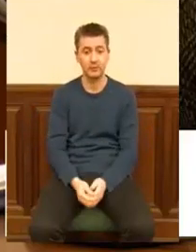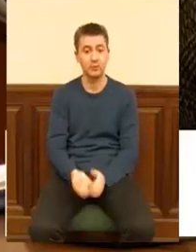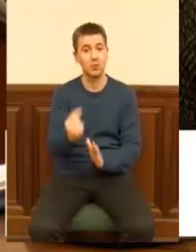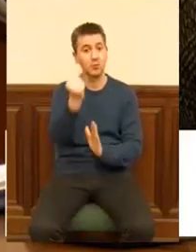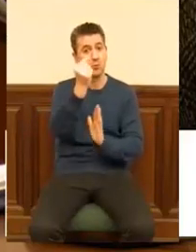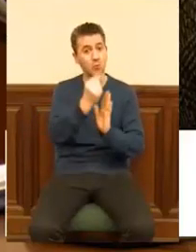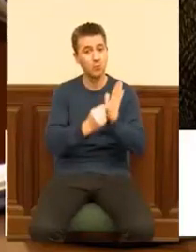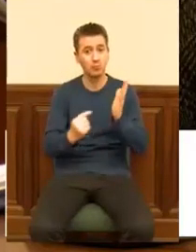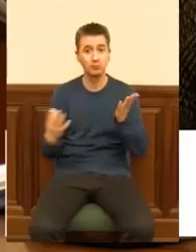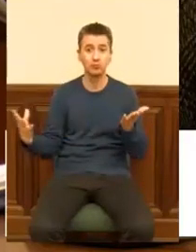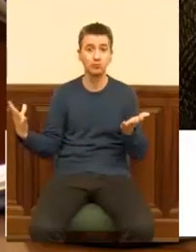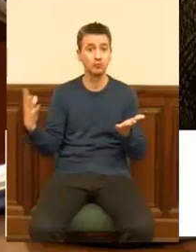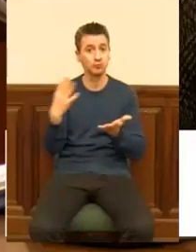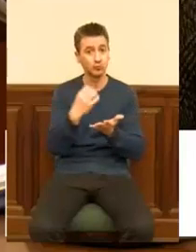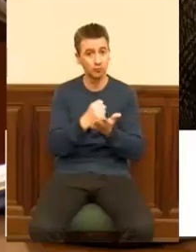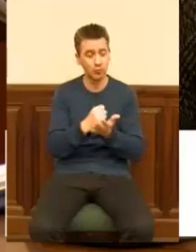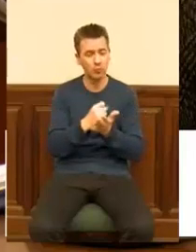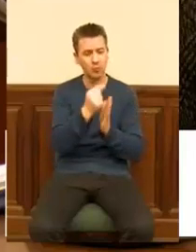propuesto